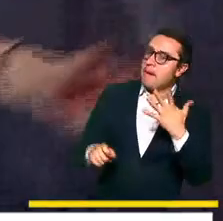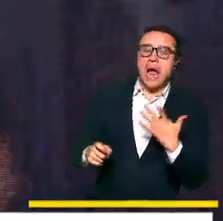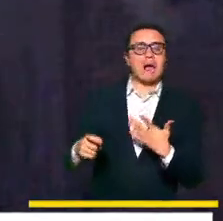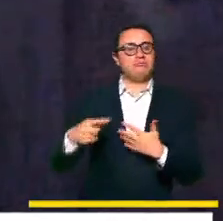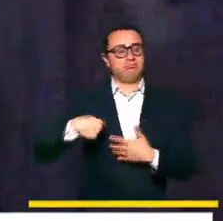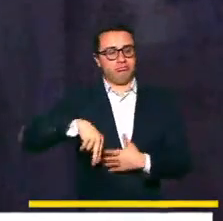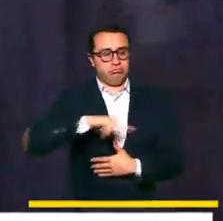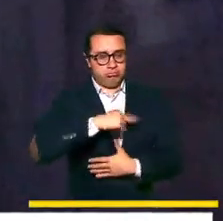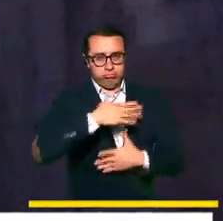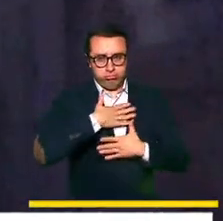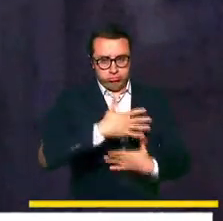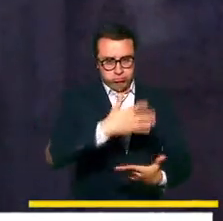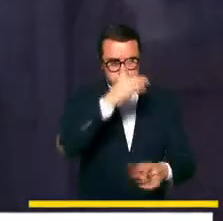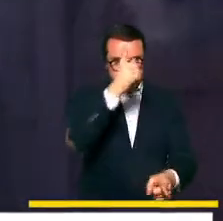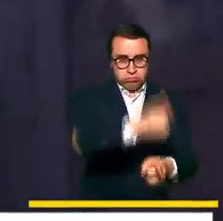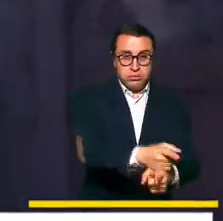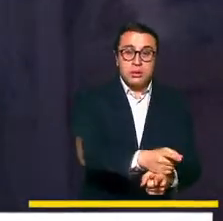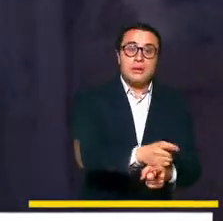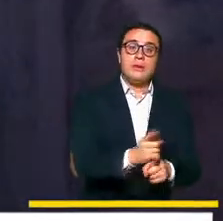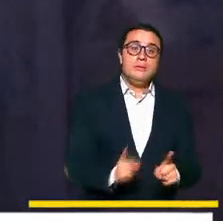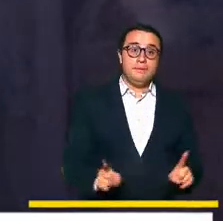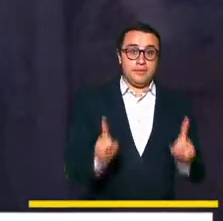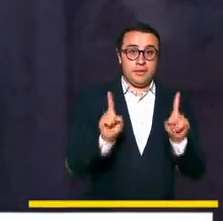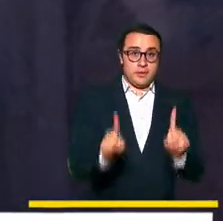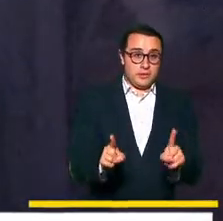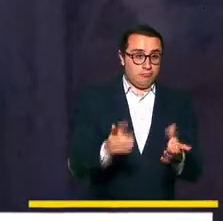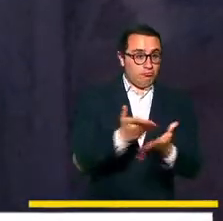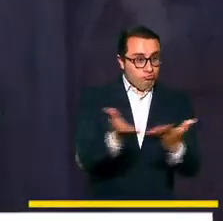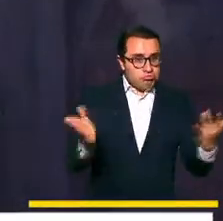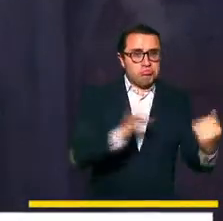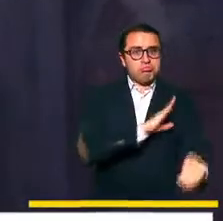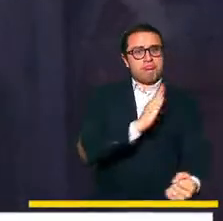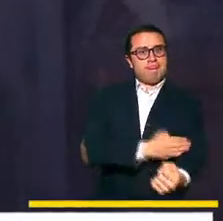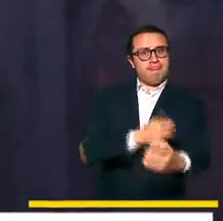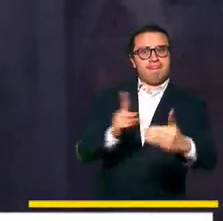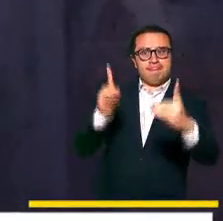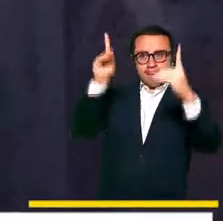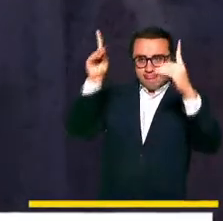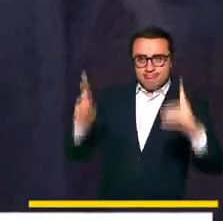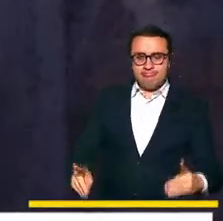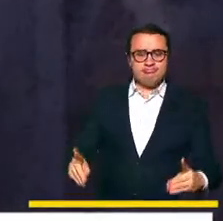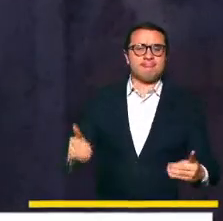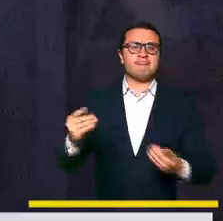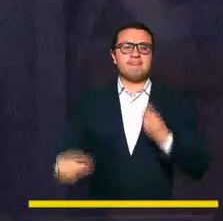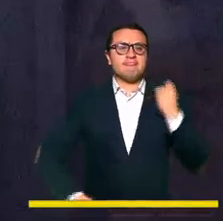etcétera. Pero si esa capacidad de decidir sobre el hacer